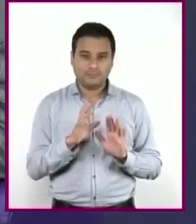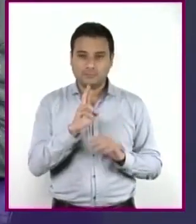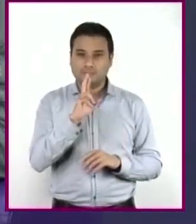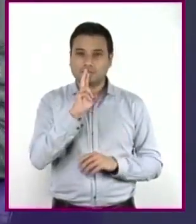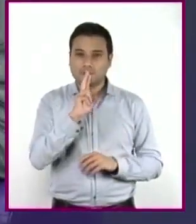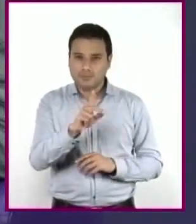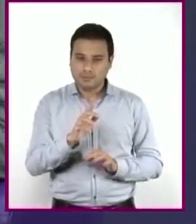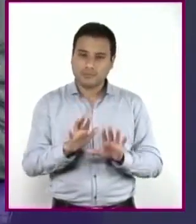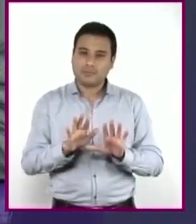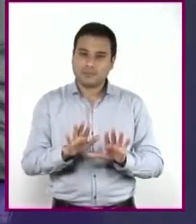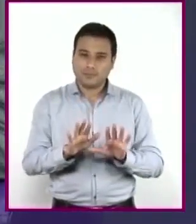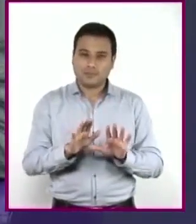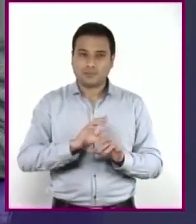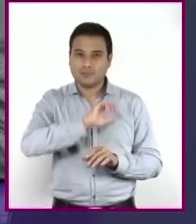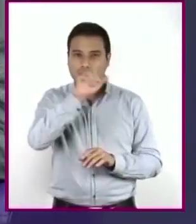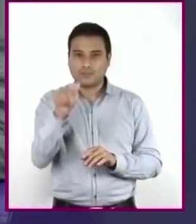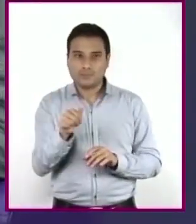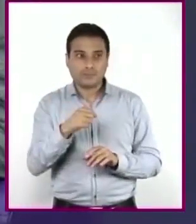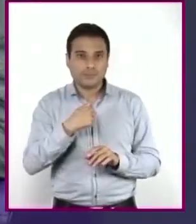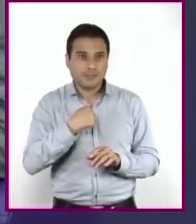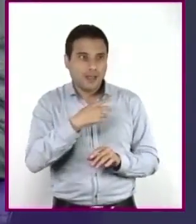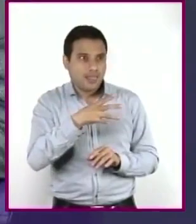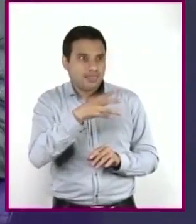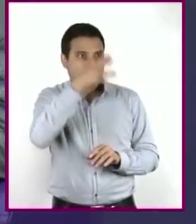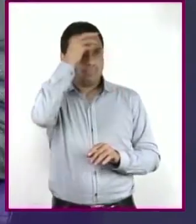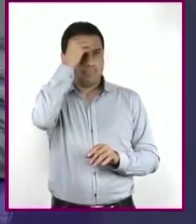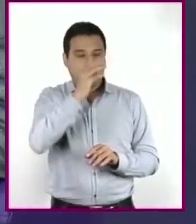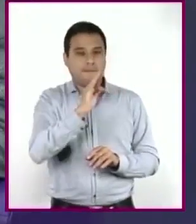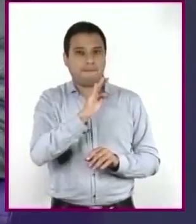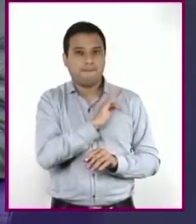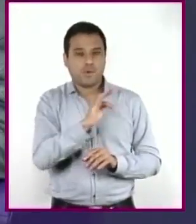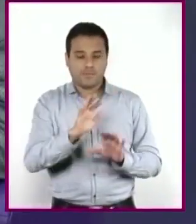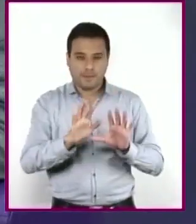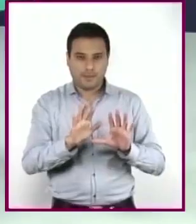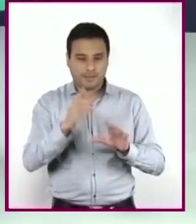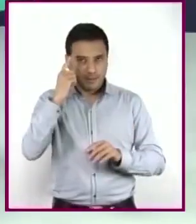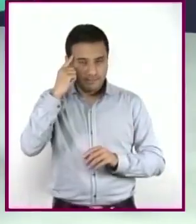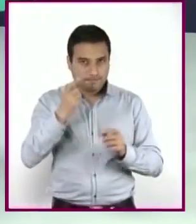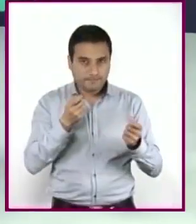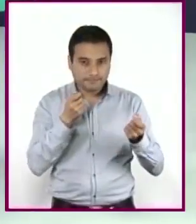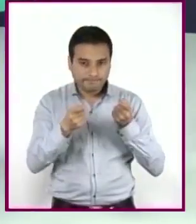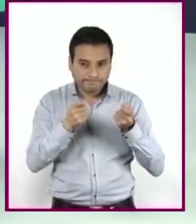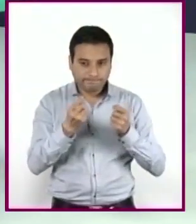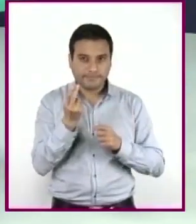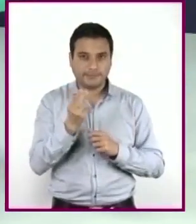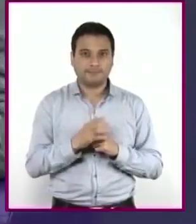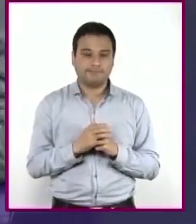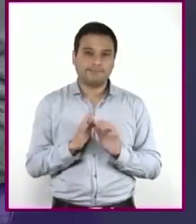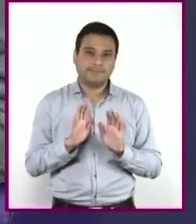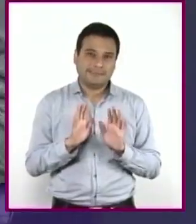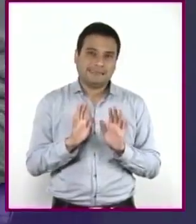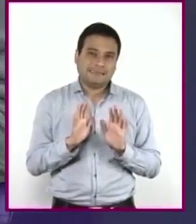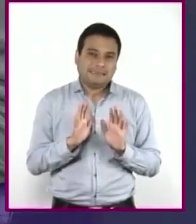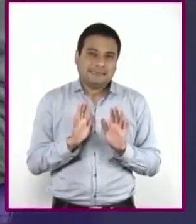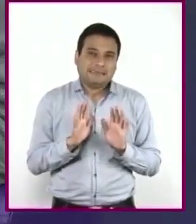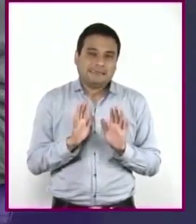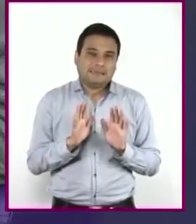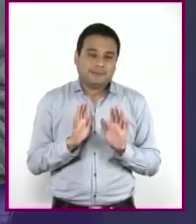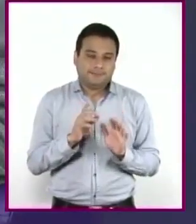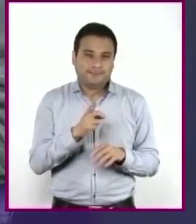se queda en el subconsciente. Entonces de grande dices, ah, no, pues de hecho pequeña estaba bien, entonces ya lo haces de